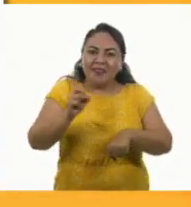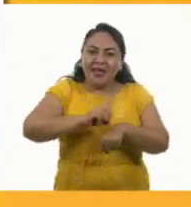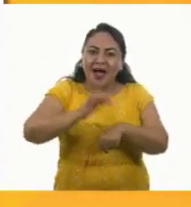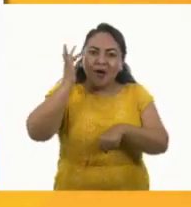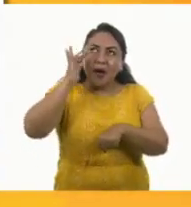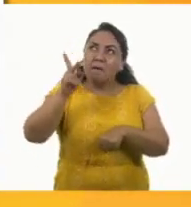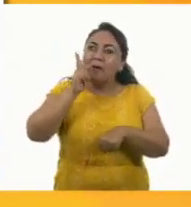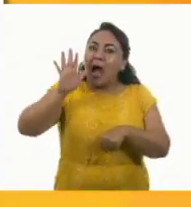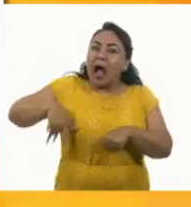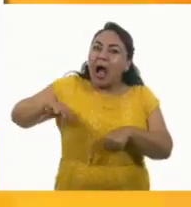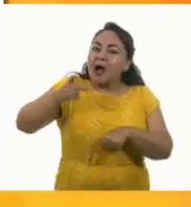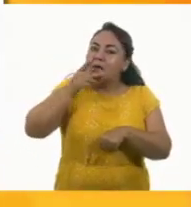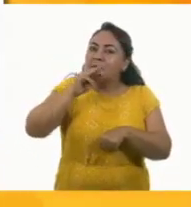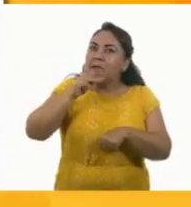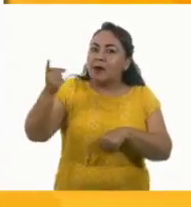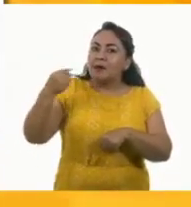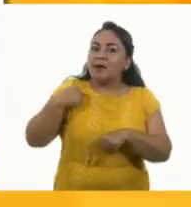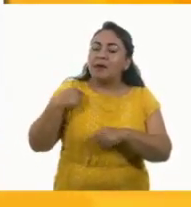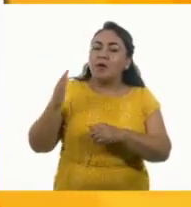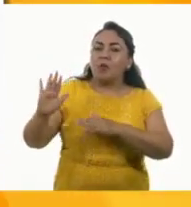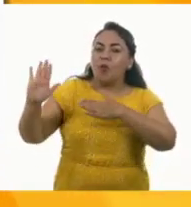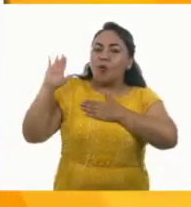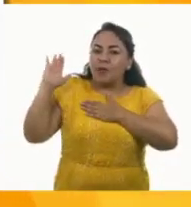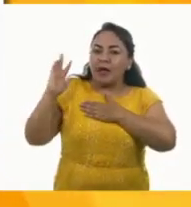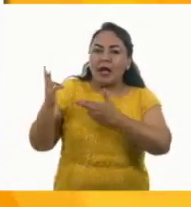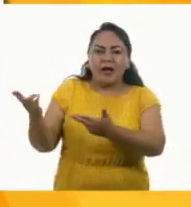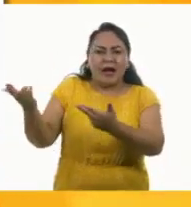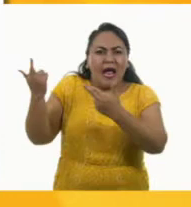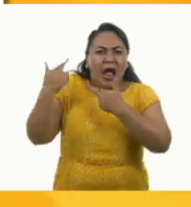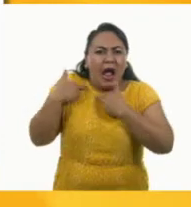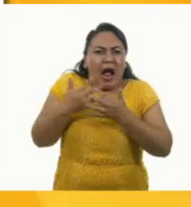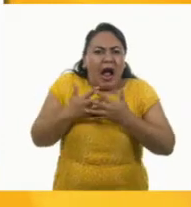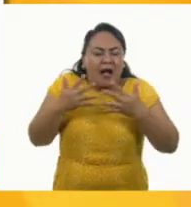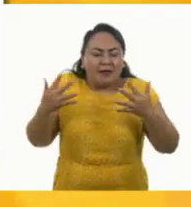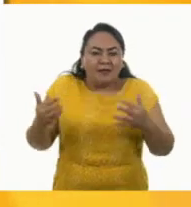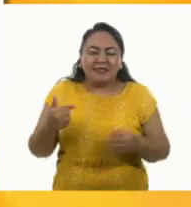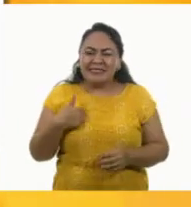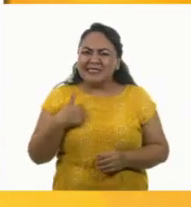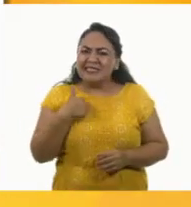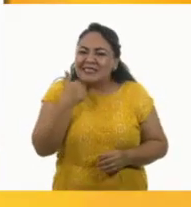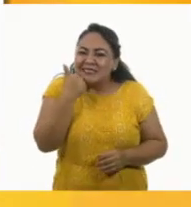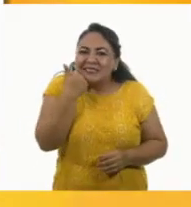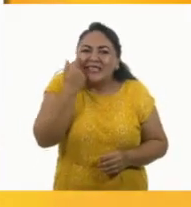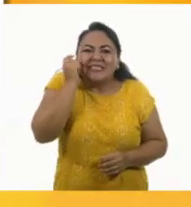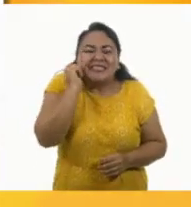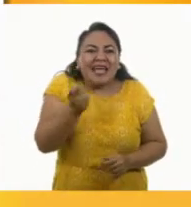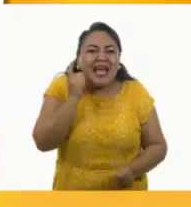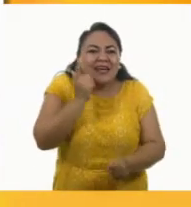prometido un gran regalo. Estaba ansioso por descubrir qué era.